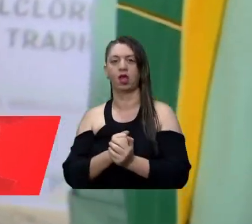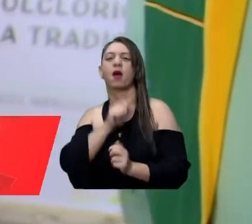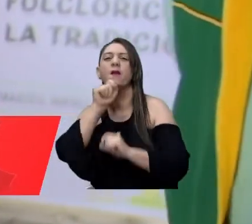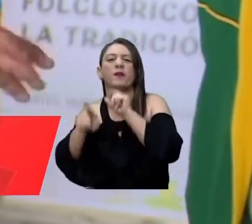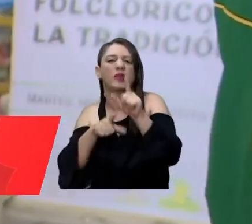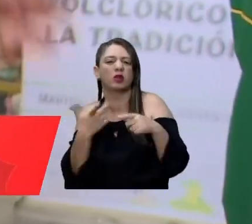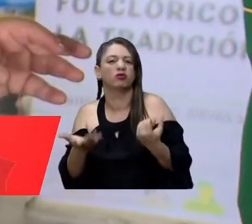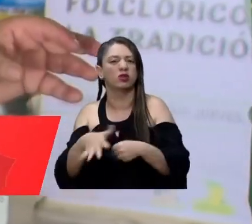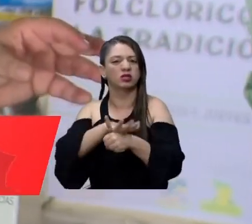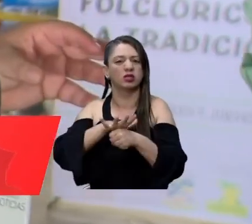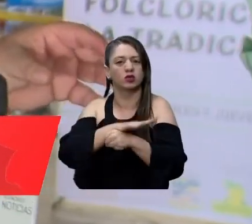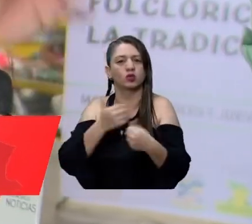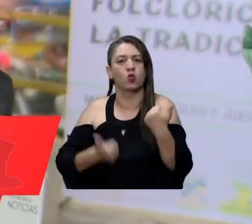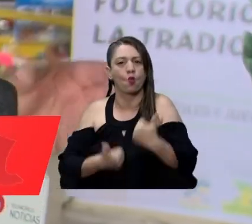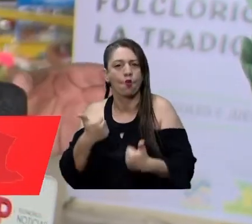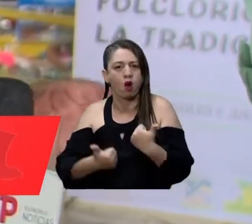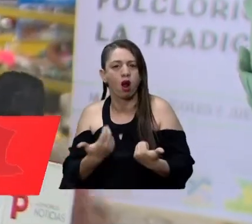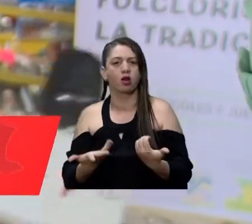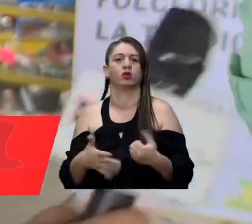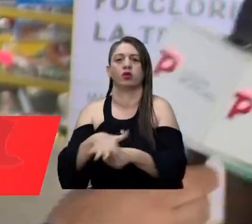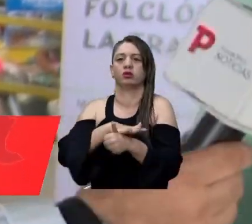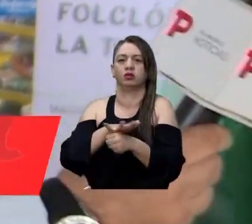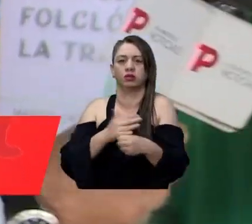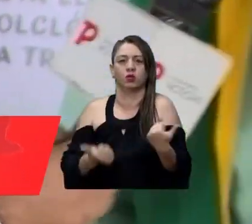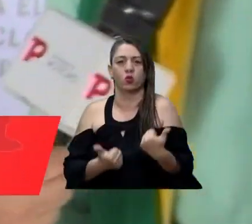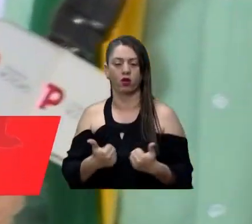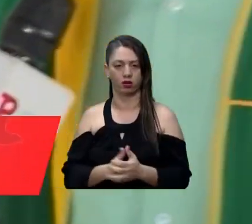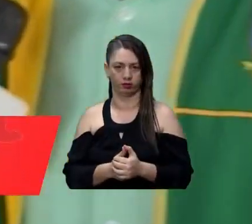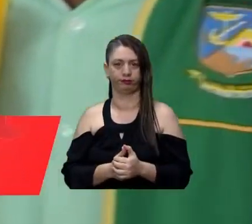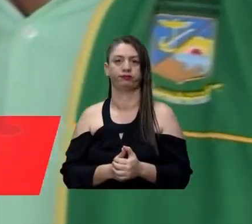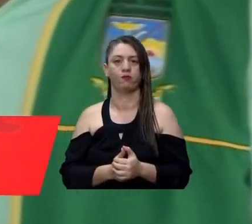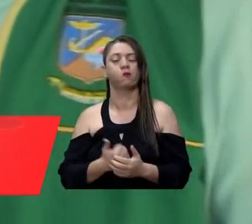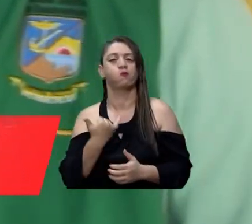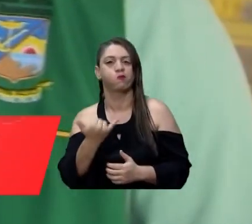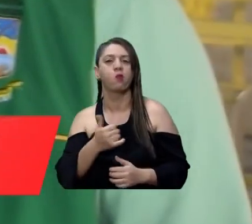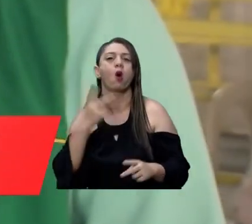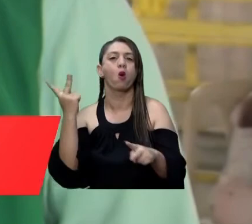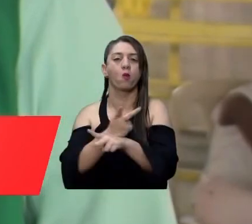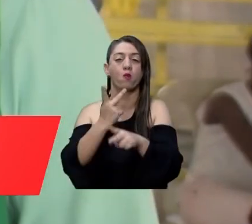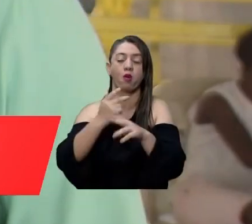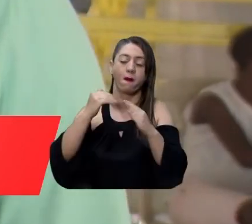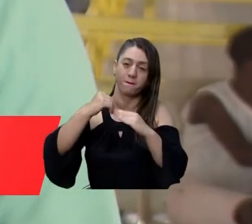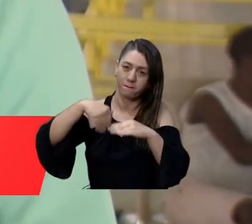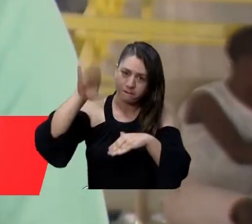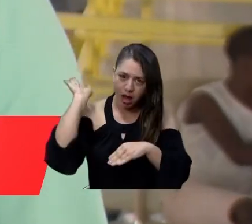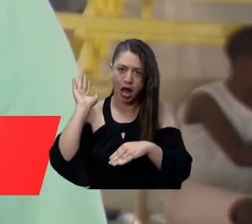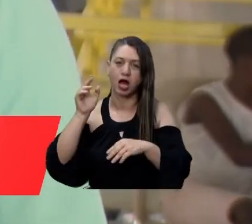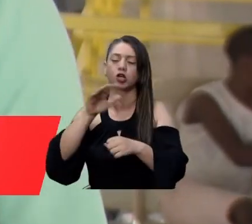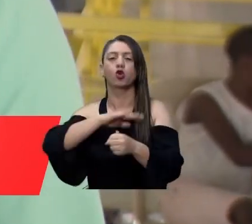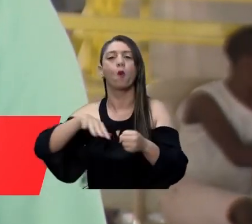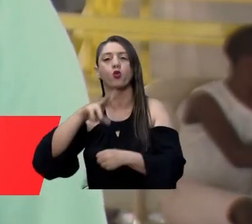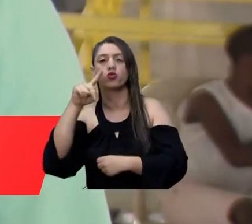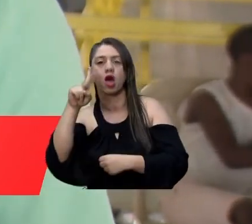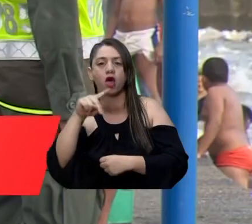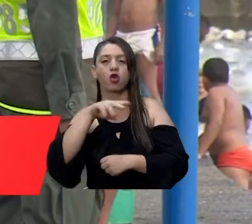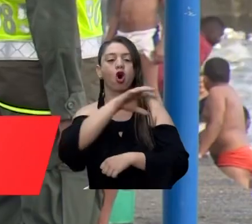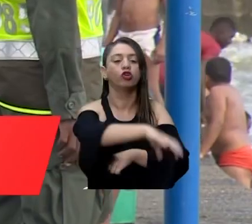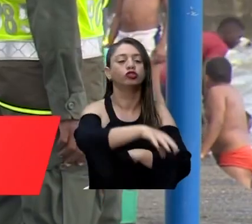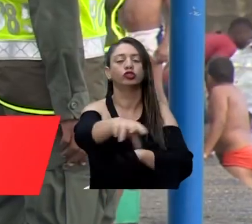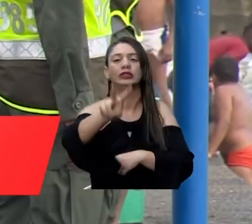hubo las situaciones, qué barrios y cuál es la situación hoy? Digamos que nos presentó la crisis mayor en la comuna 12, la comuna